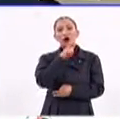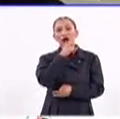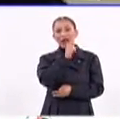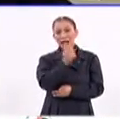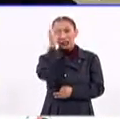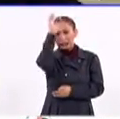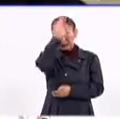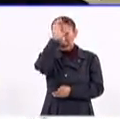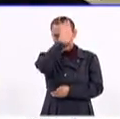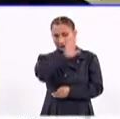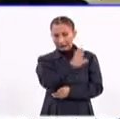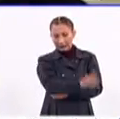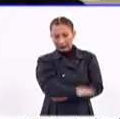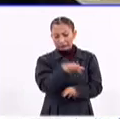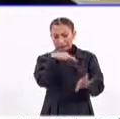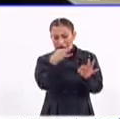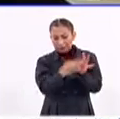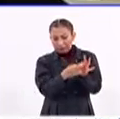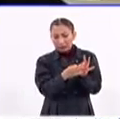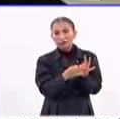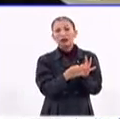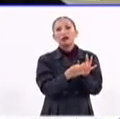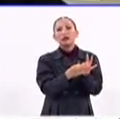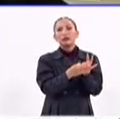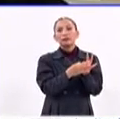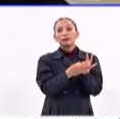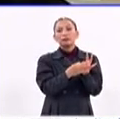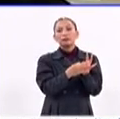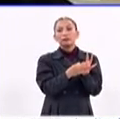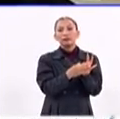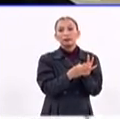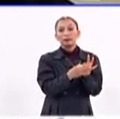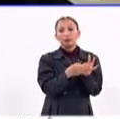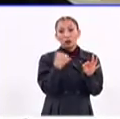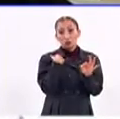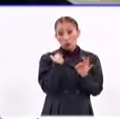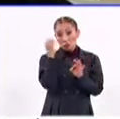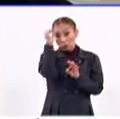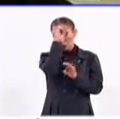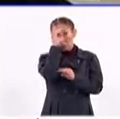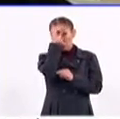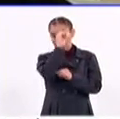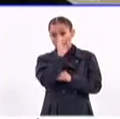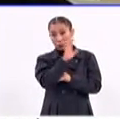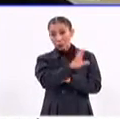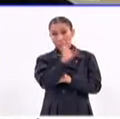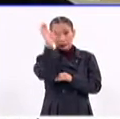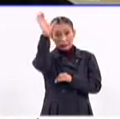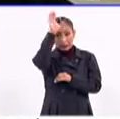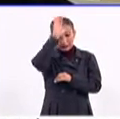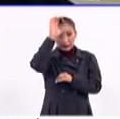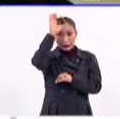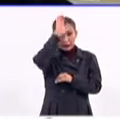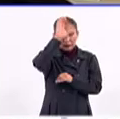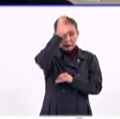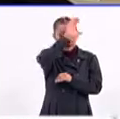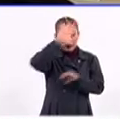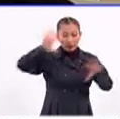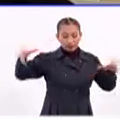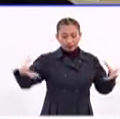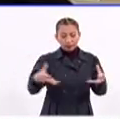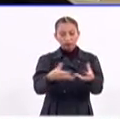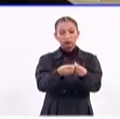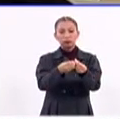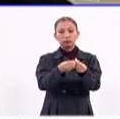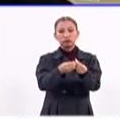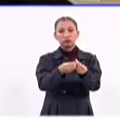ciencia exacta. A mi manera de ver, es una ciencia que engloba